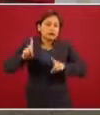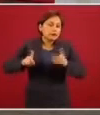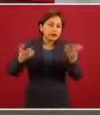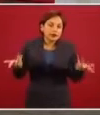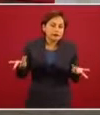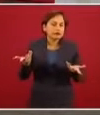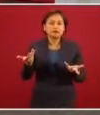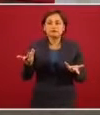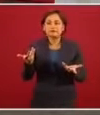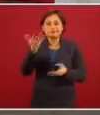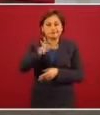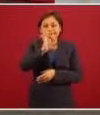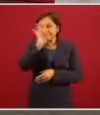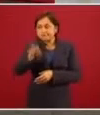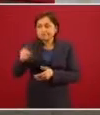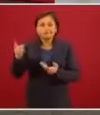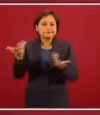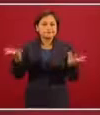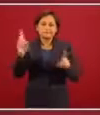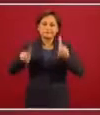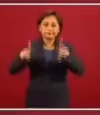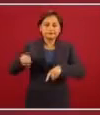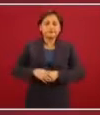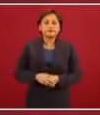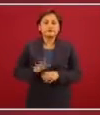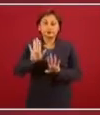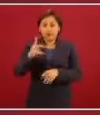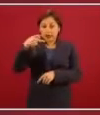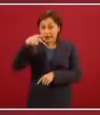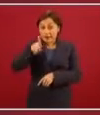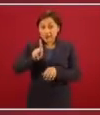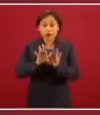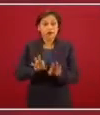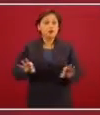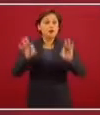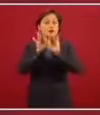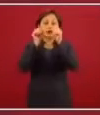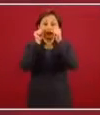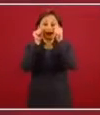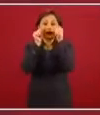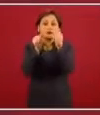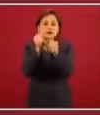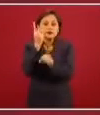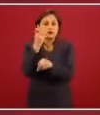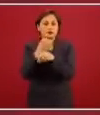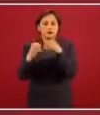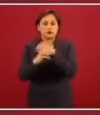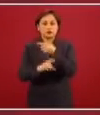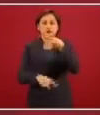¿no? Varía mucho. Lo que sí es importante es no perder de vista dos cosas. Una